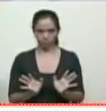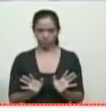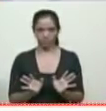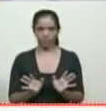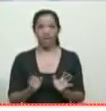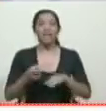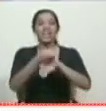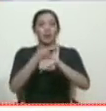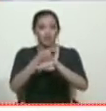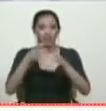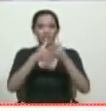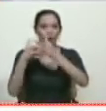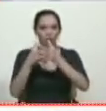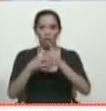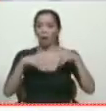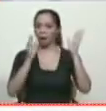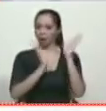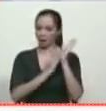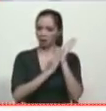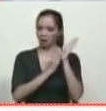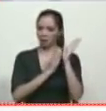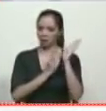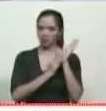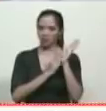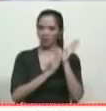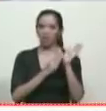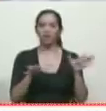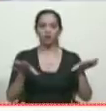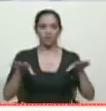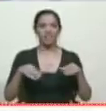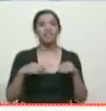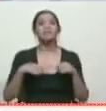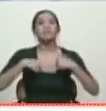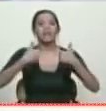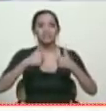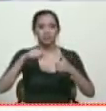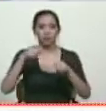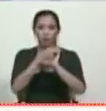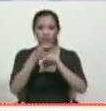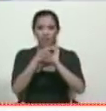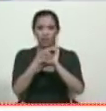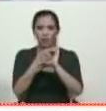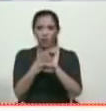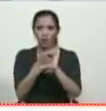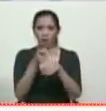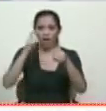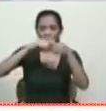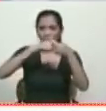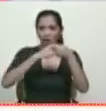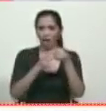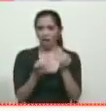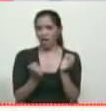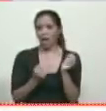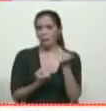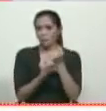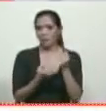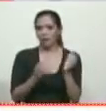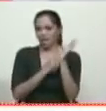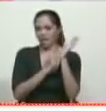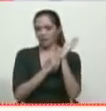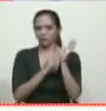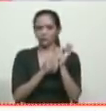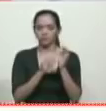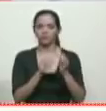El gobierno de Estados Unidos lo reconoció y detrás de él todos los gobiernos perritos falderos. ¿Ya? Inmediatamente después salió